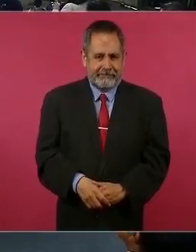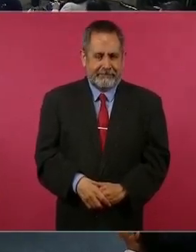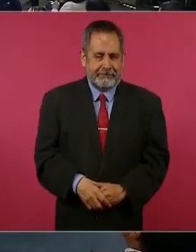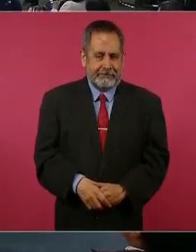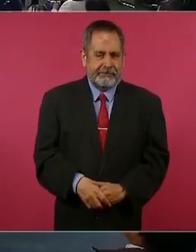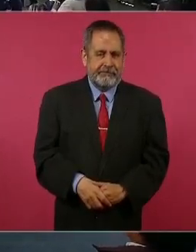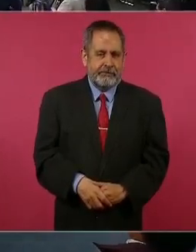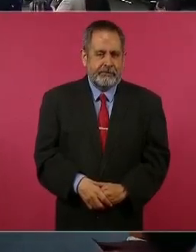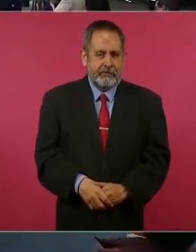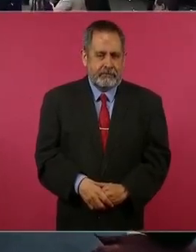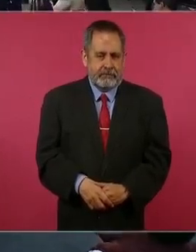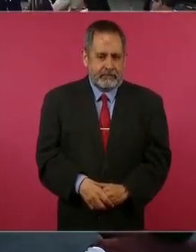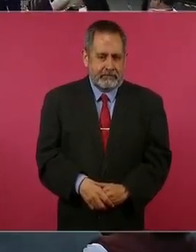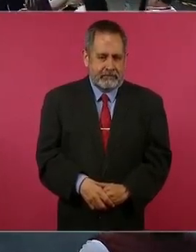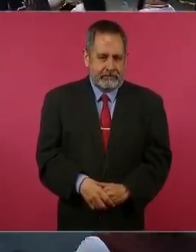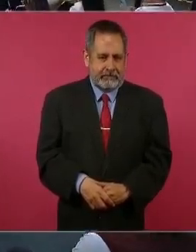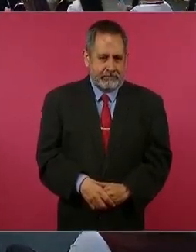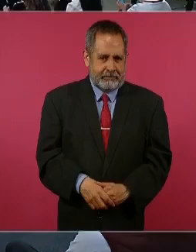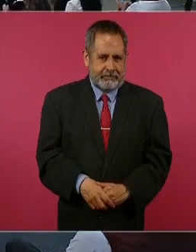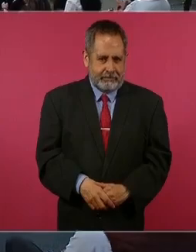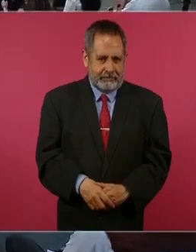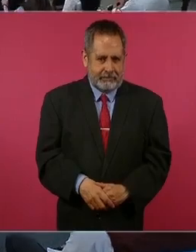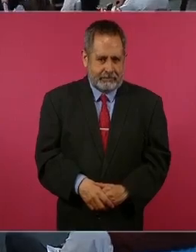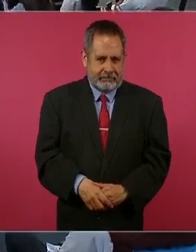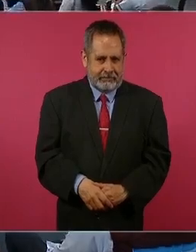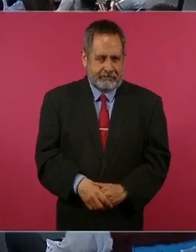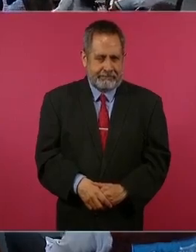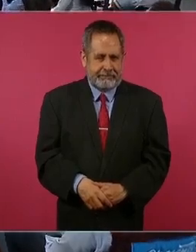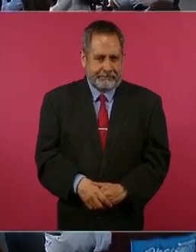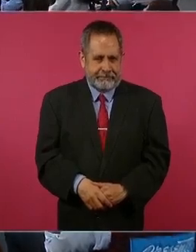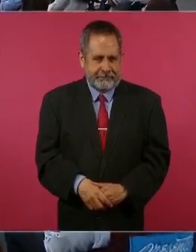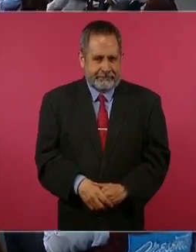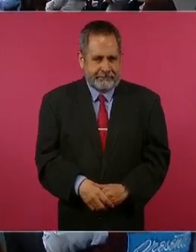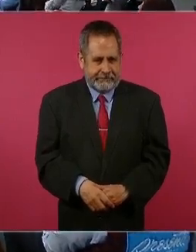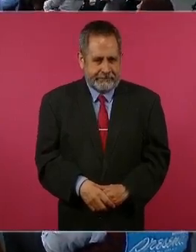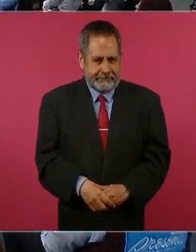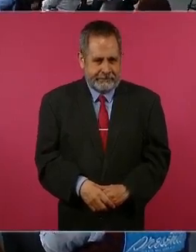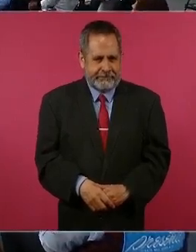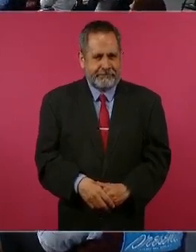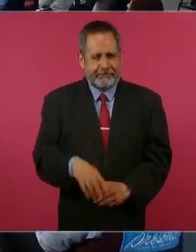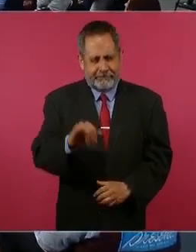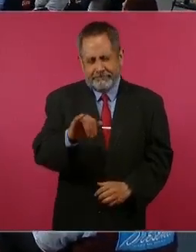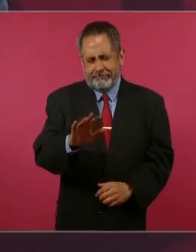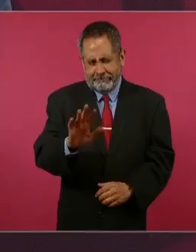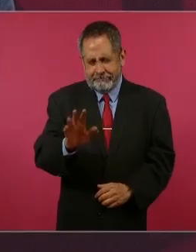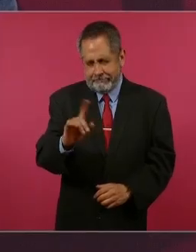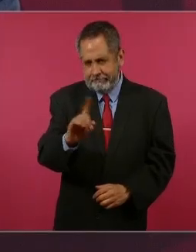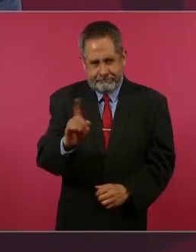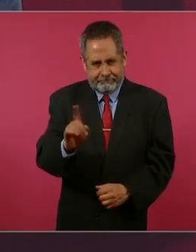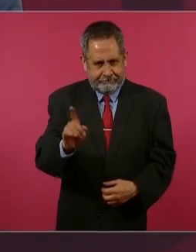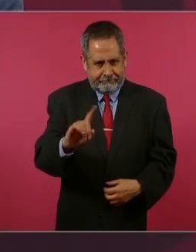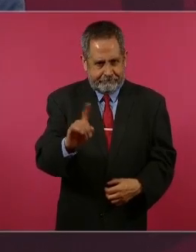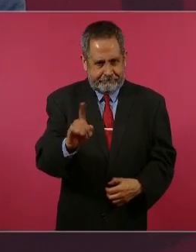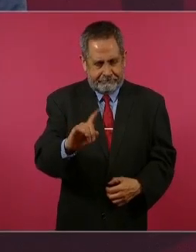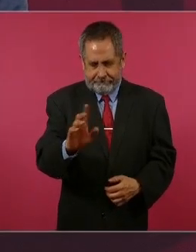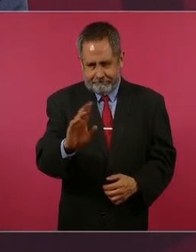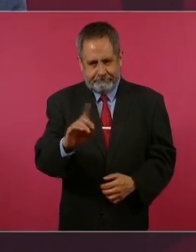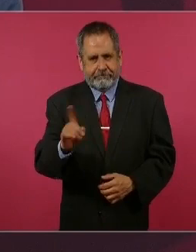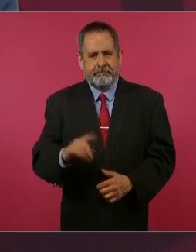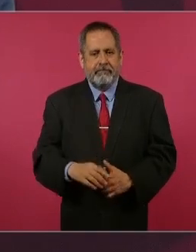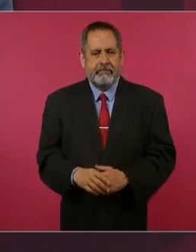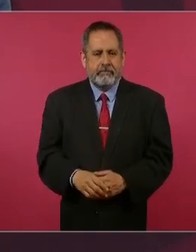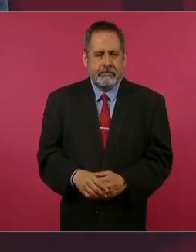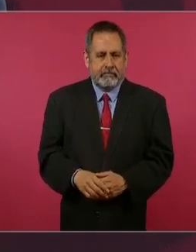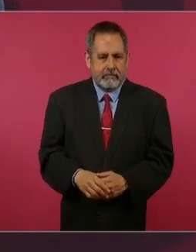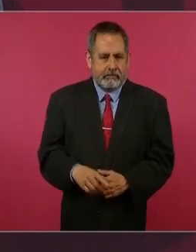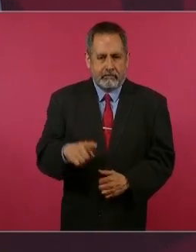mostraron los dos videos a quién se refería a la fiscalía de sí sí no no no no no no es